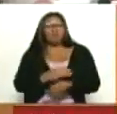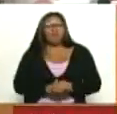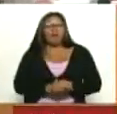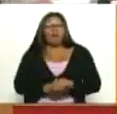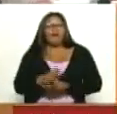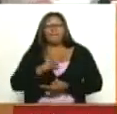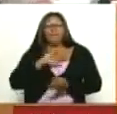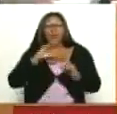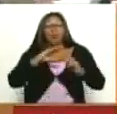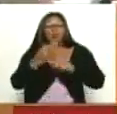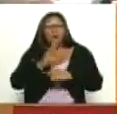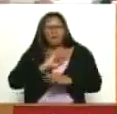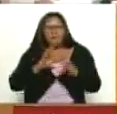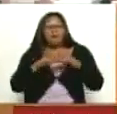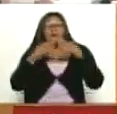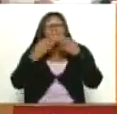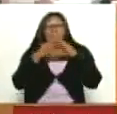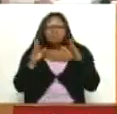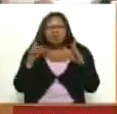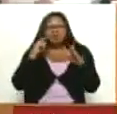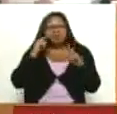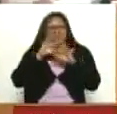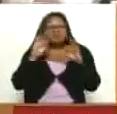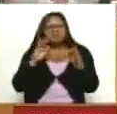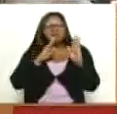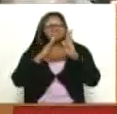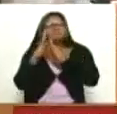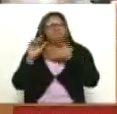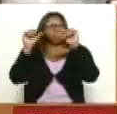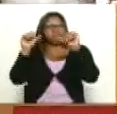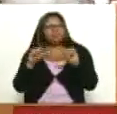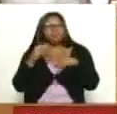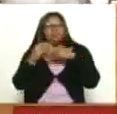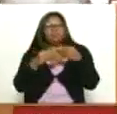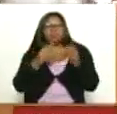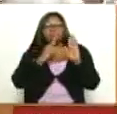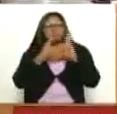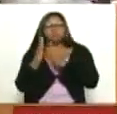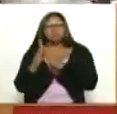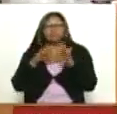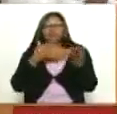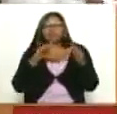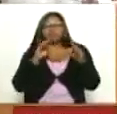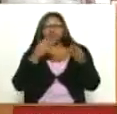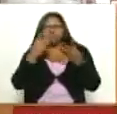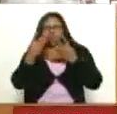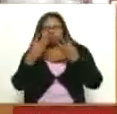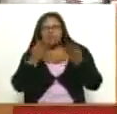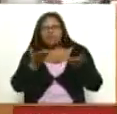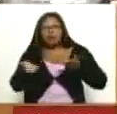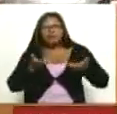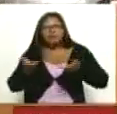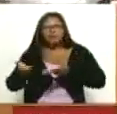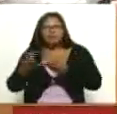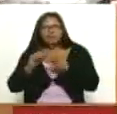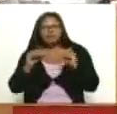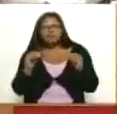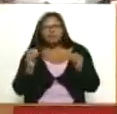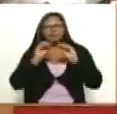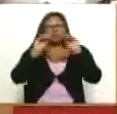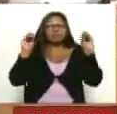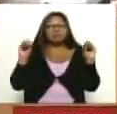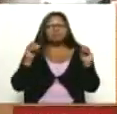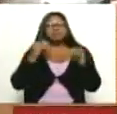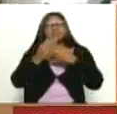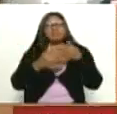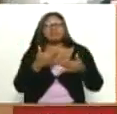populares, nos han ayudado a conformar la programación, a organizar la logística y a organizar la convocatoria en cada una